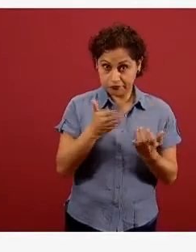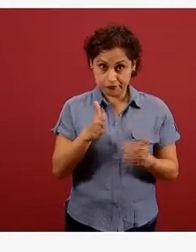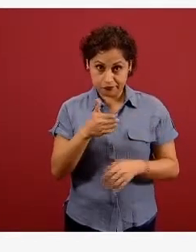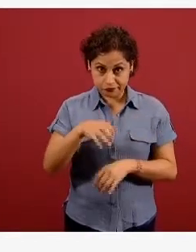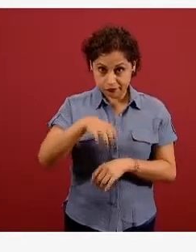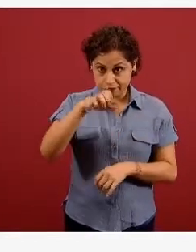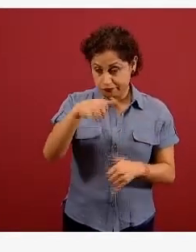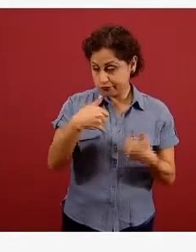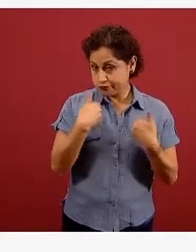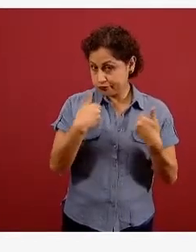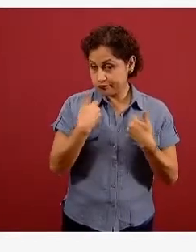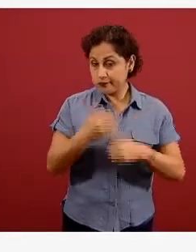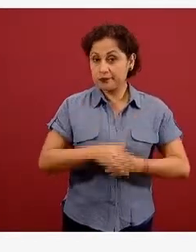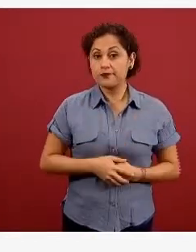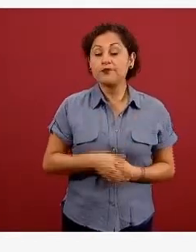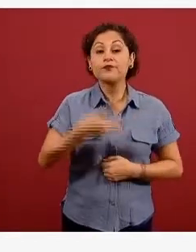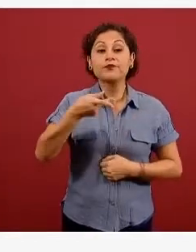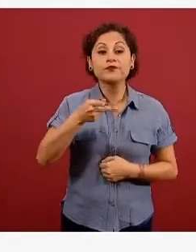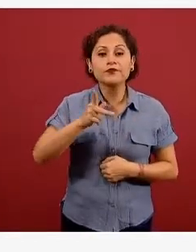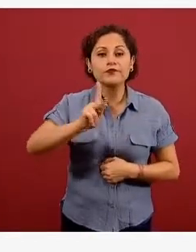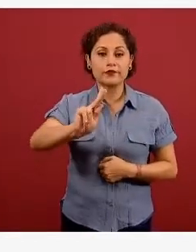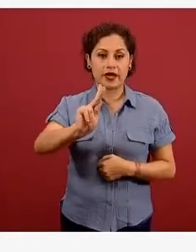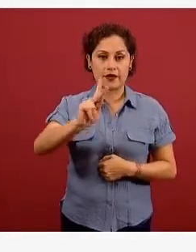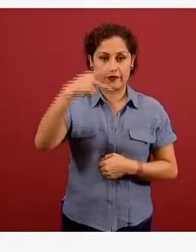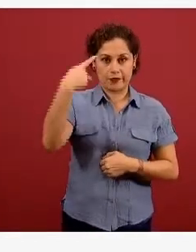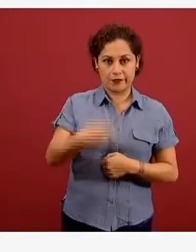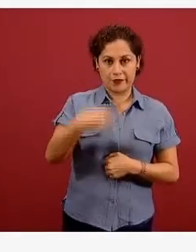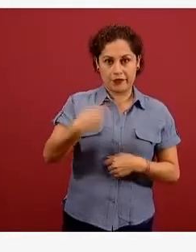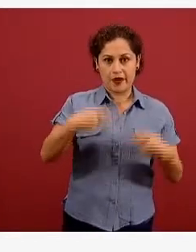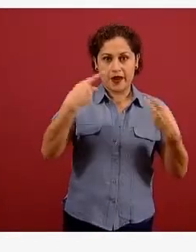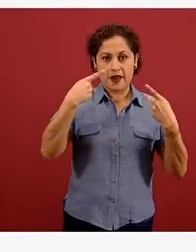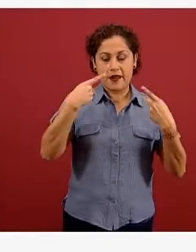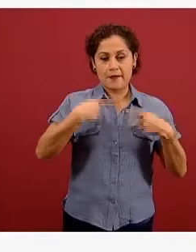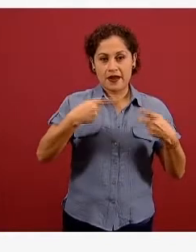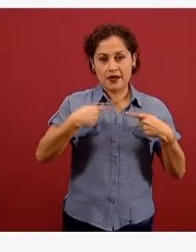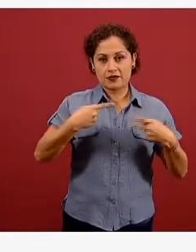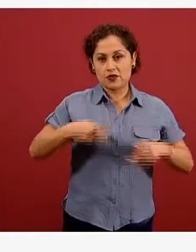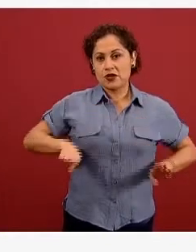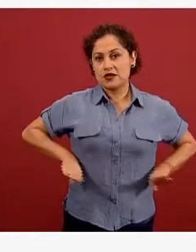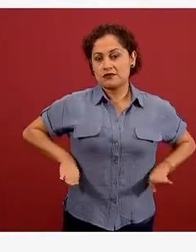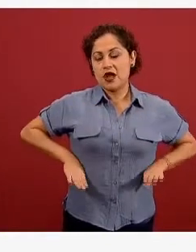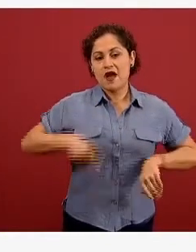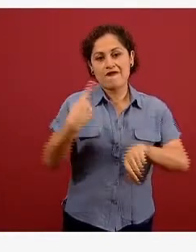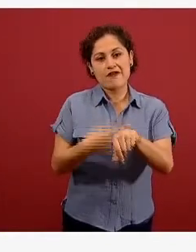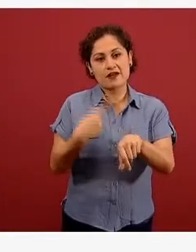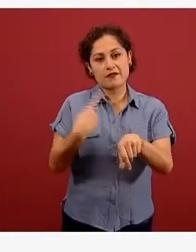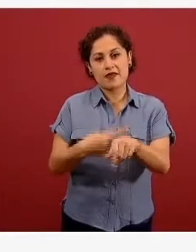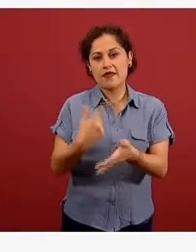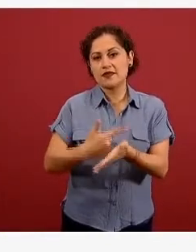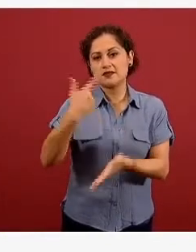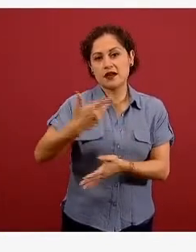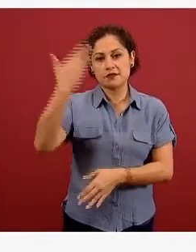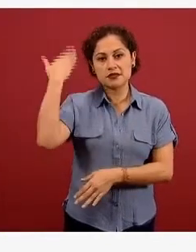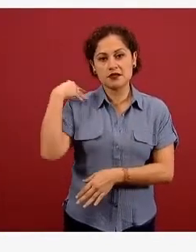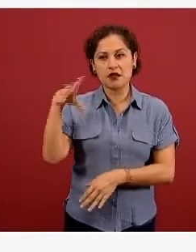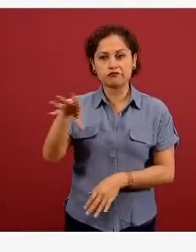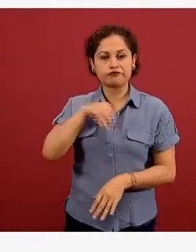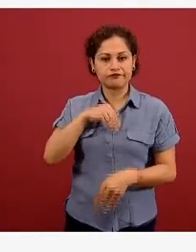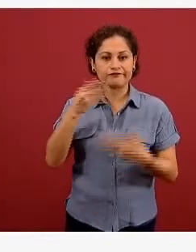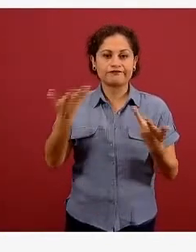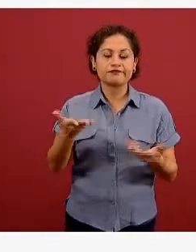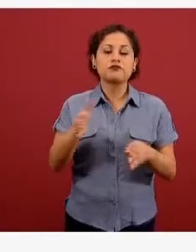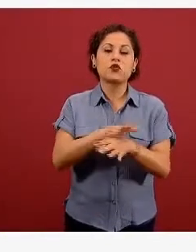Sin embargo, tenemos una prevalencia, una frecuencia extremadamente alta de enfermedades crónicas, en particular